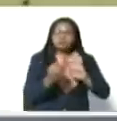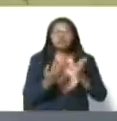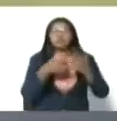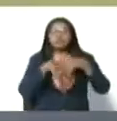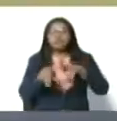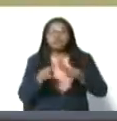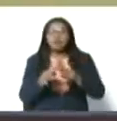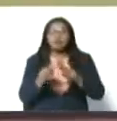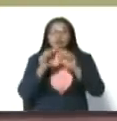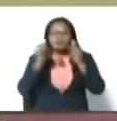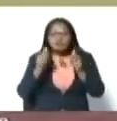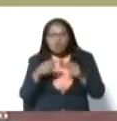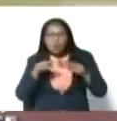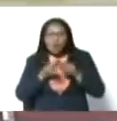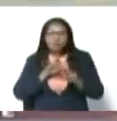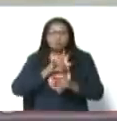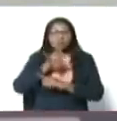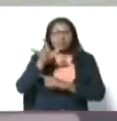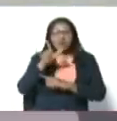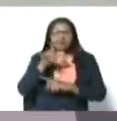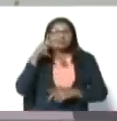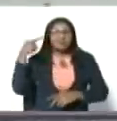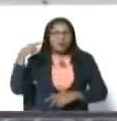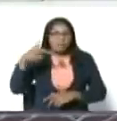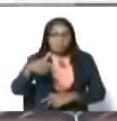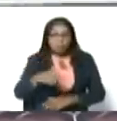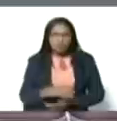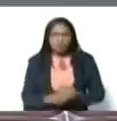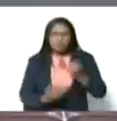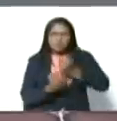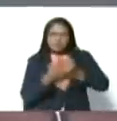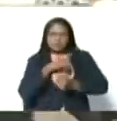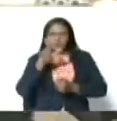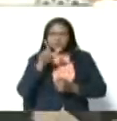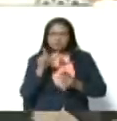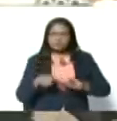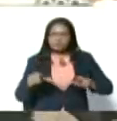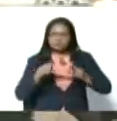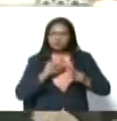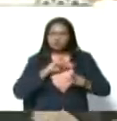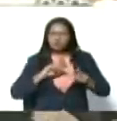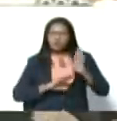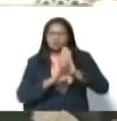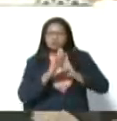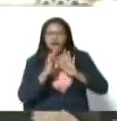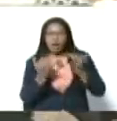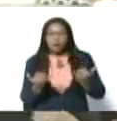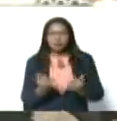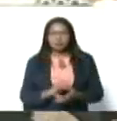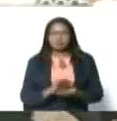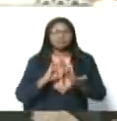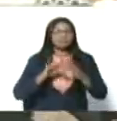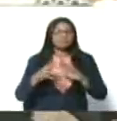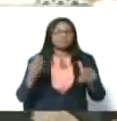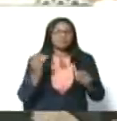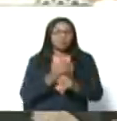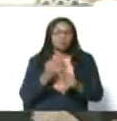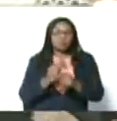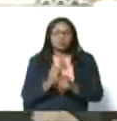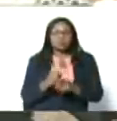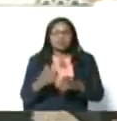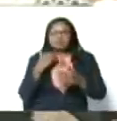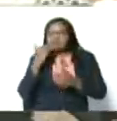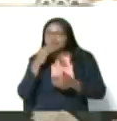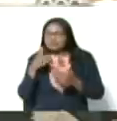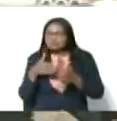sistema multimodal de transporte, ya que esta base aérea y estas instalaciones que estamos desarrollando se encuentran a escasos